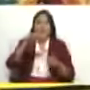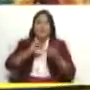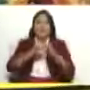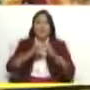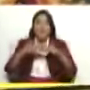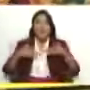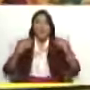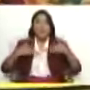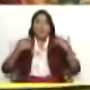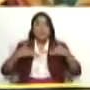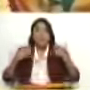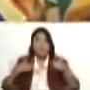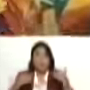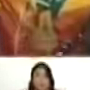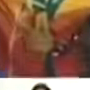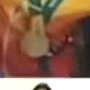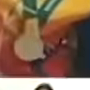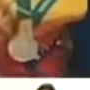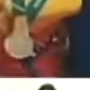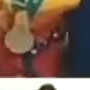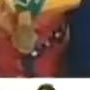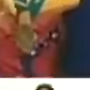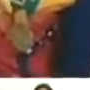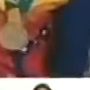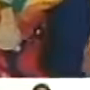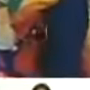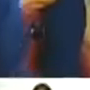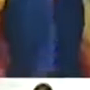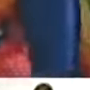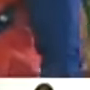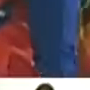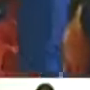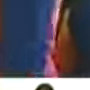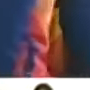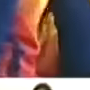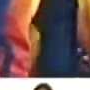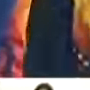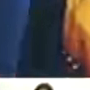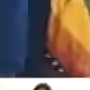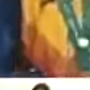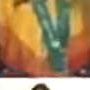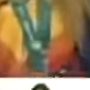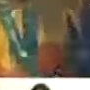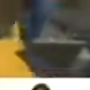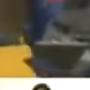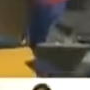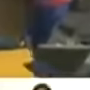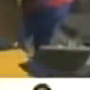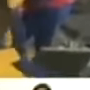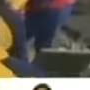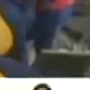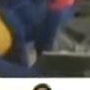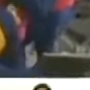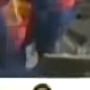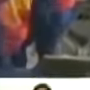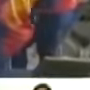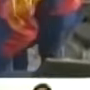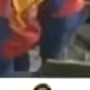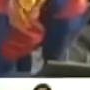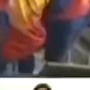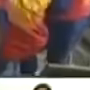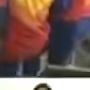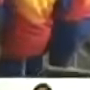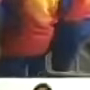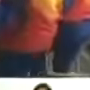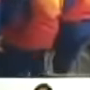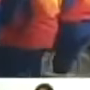emoción un ambiente de cariño con el presidente de la república para este importante momento un momento que quedará en la